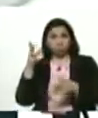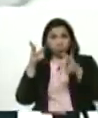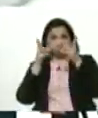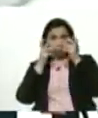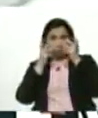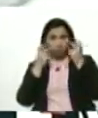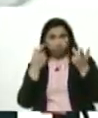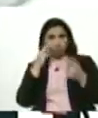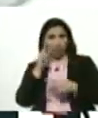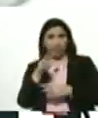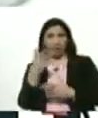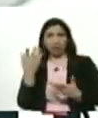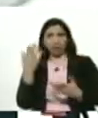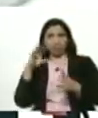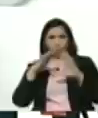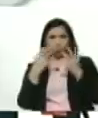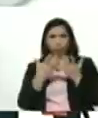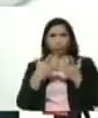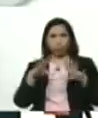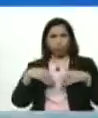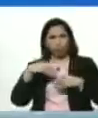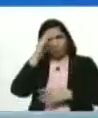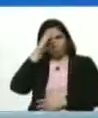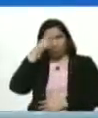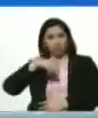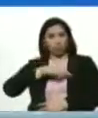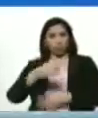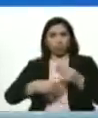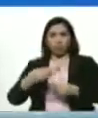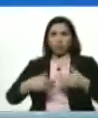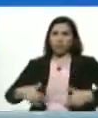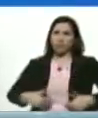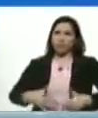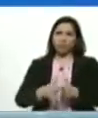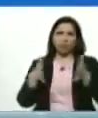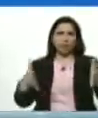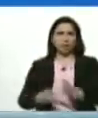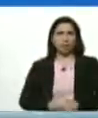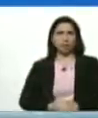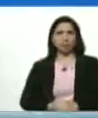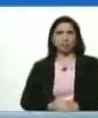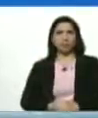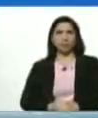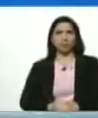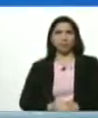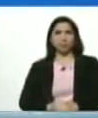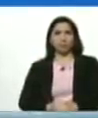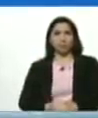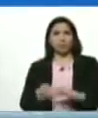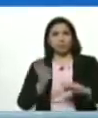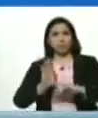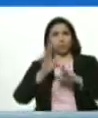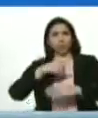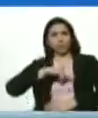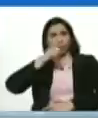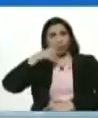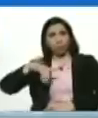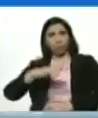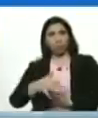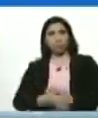mundo tome conciencia nosotros lo que hacemos es un esfuerzo inmenso por proteger a nuestro pueblo